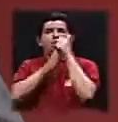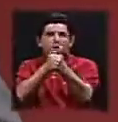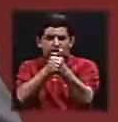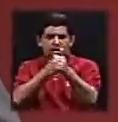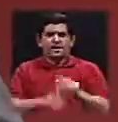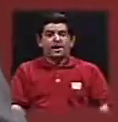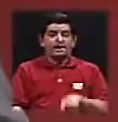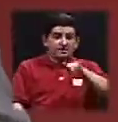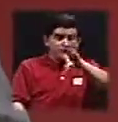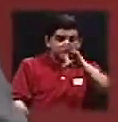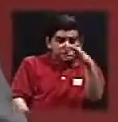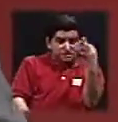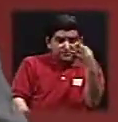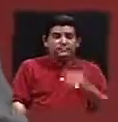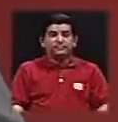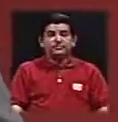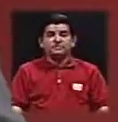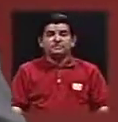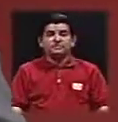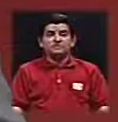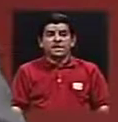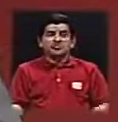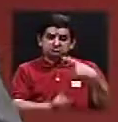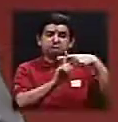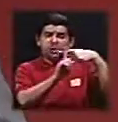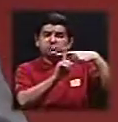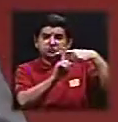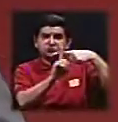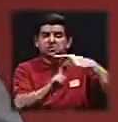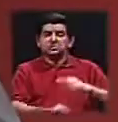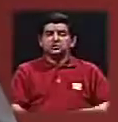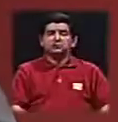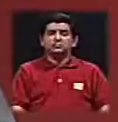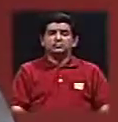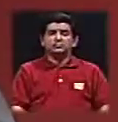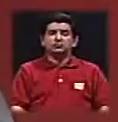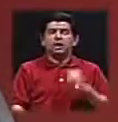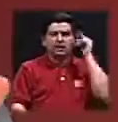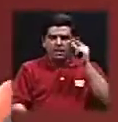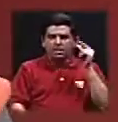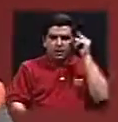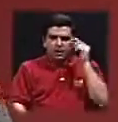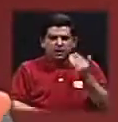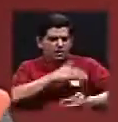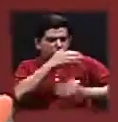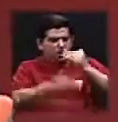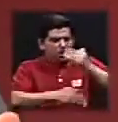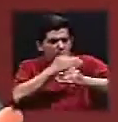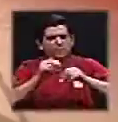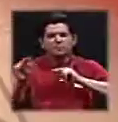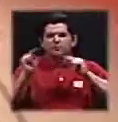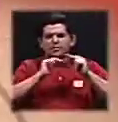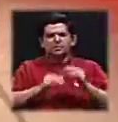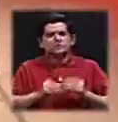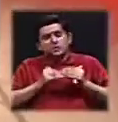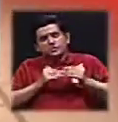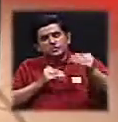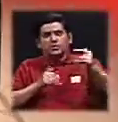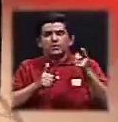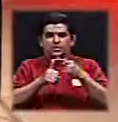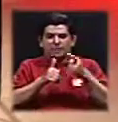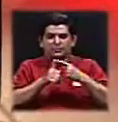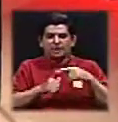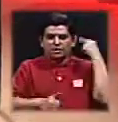alguna manera, pues, es positivo. Es positivo. Indudablemente, en este proceso largo de negociación que empezó con la